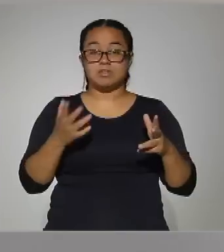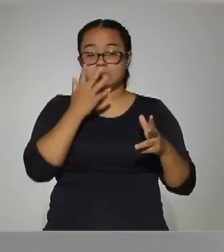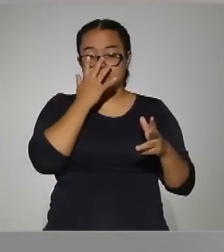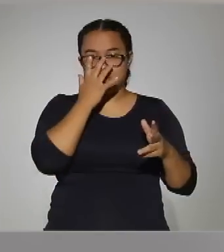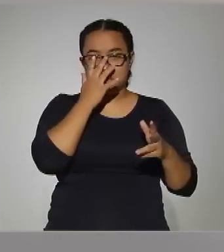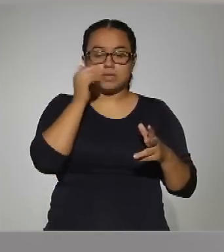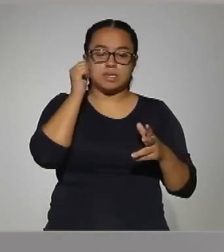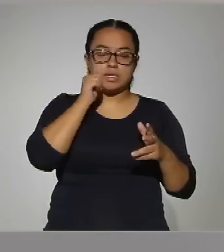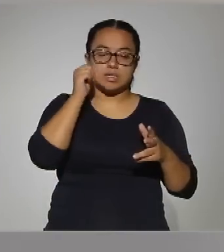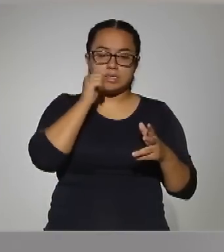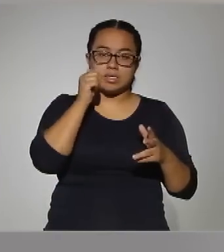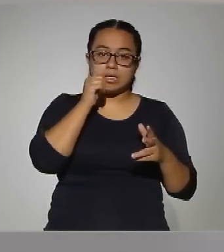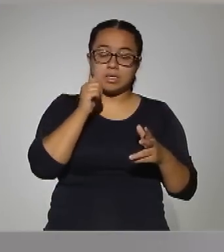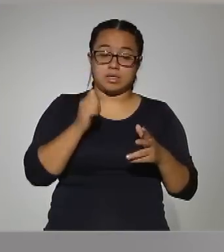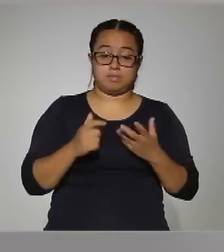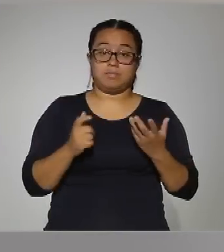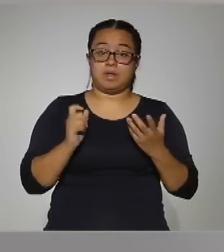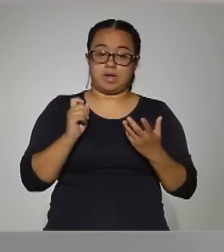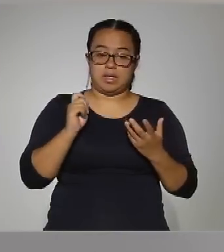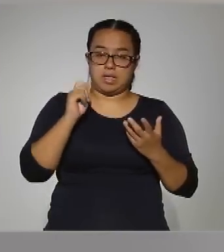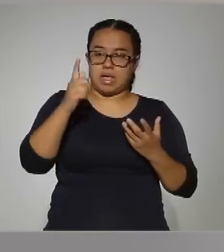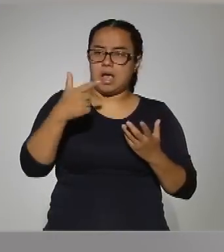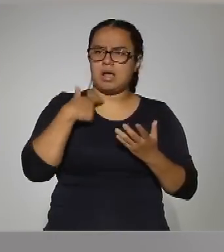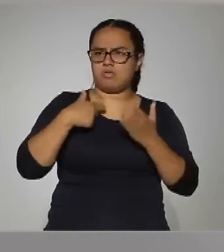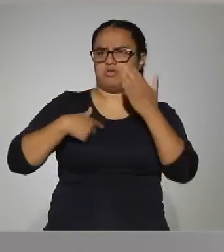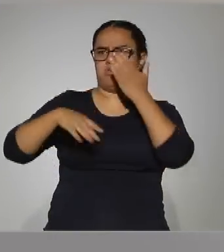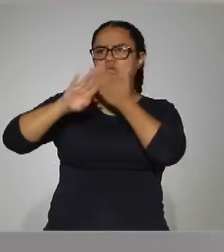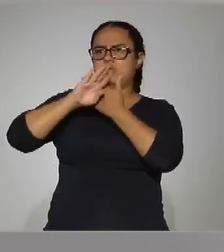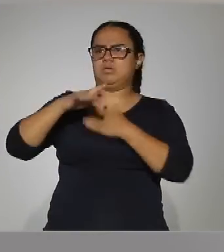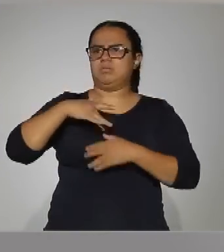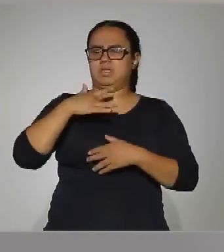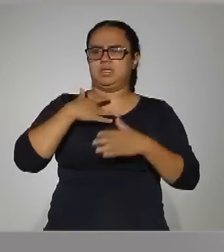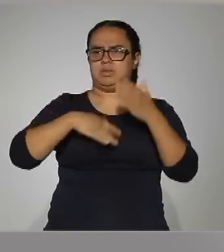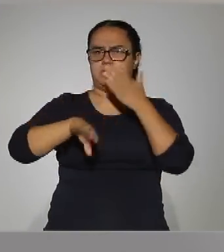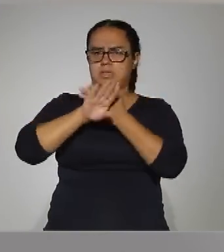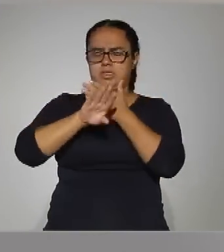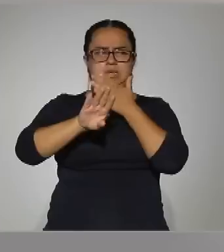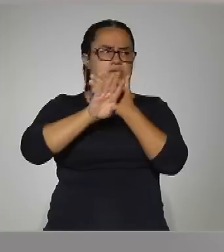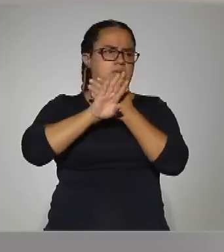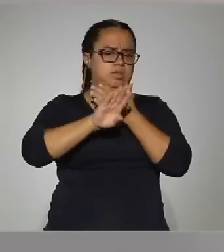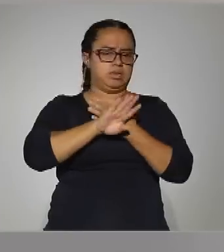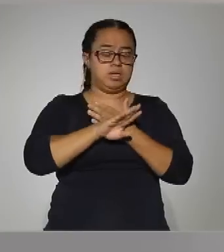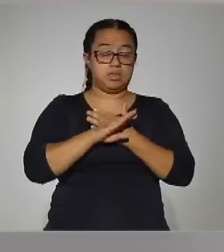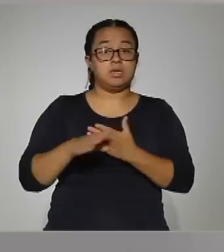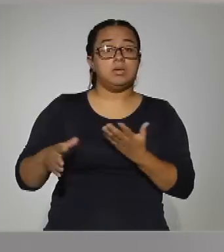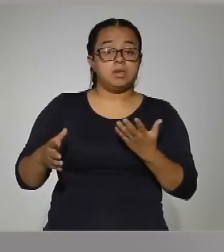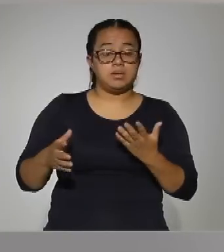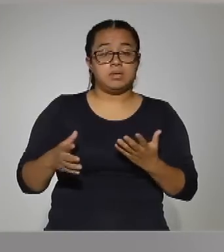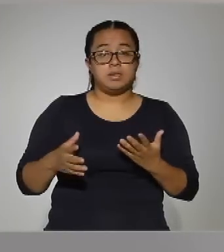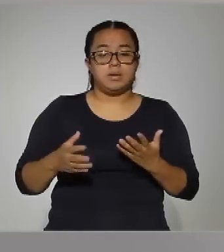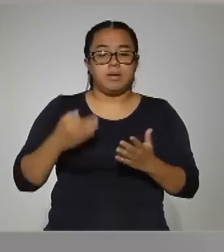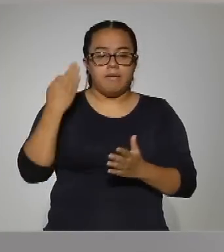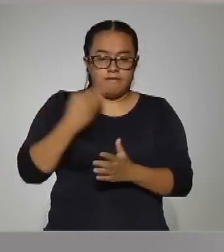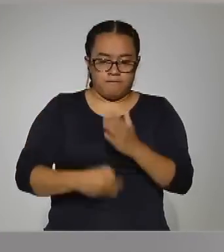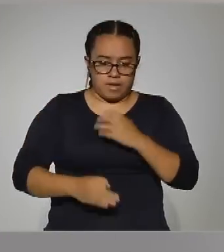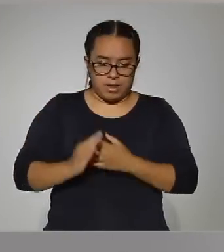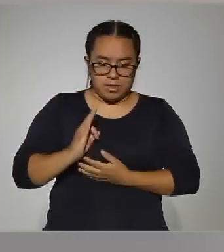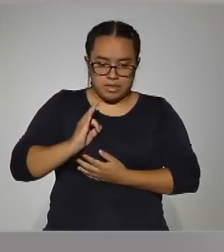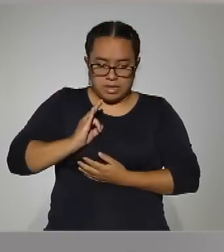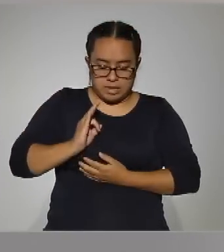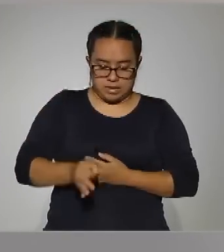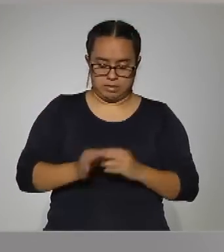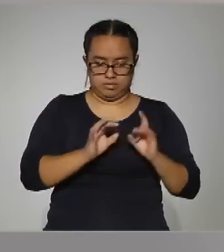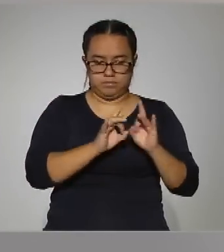tiempo están haciendo algo, un efecto sobre nosotros. El ancestral nos impide un poco el reconocer